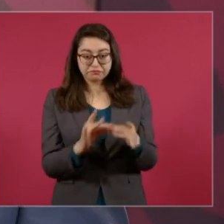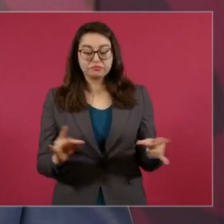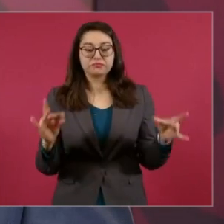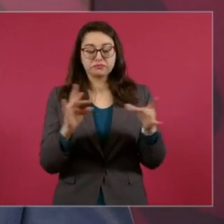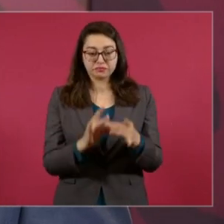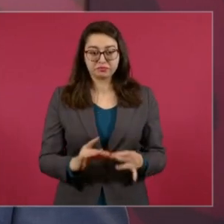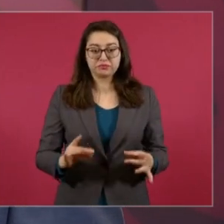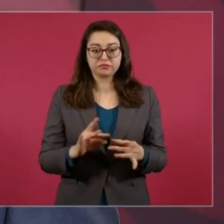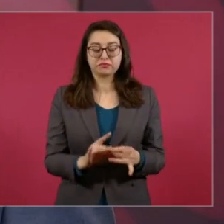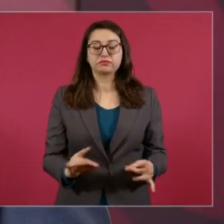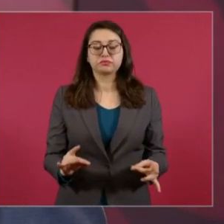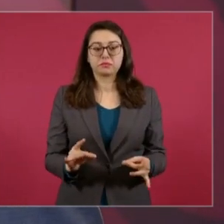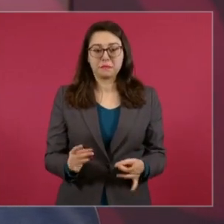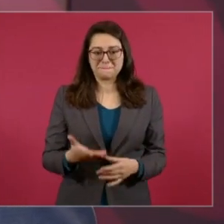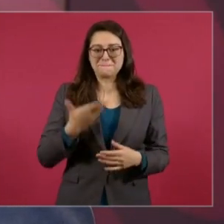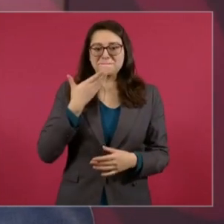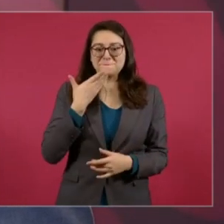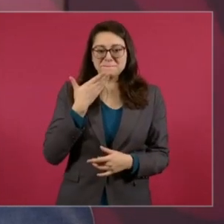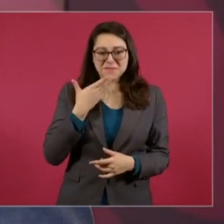de informar